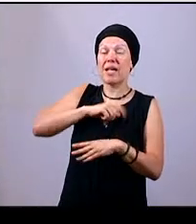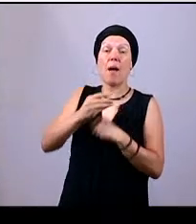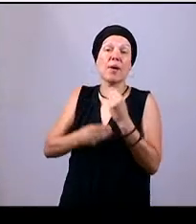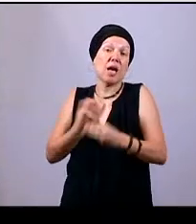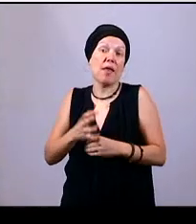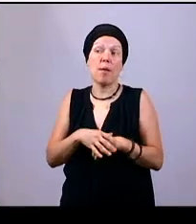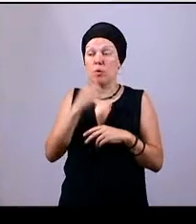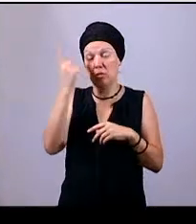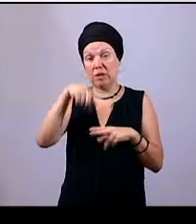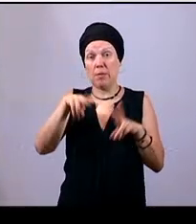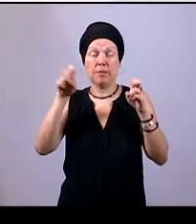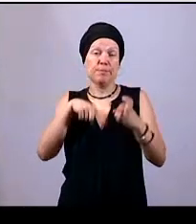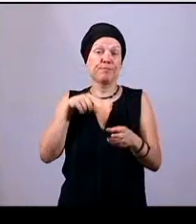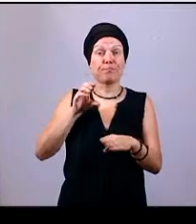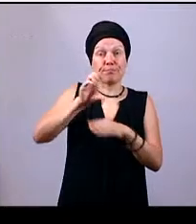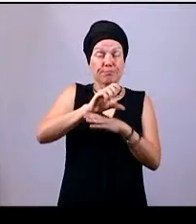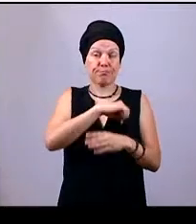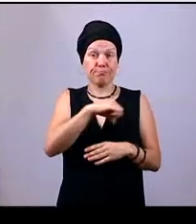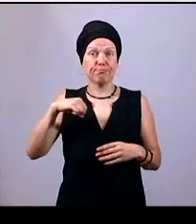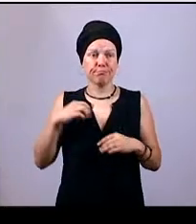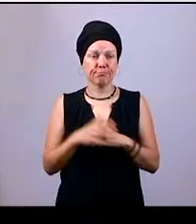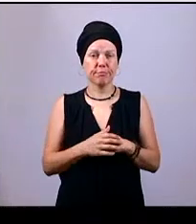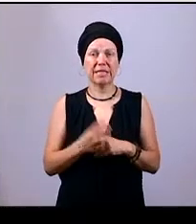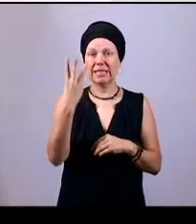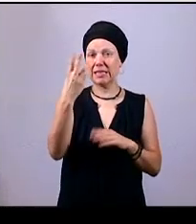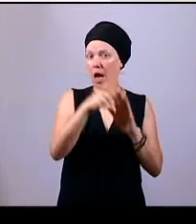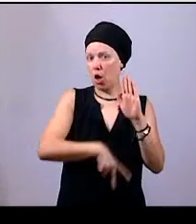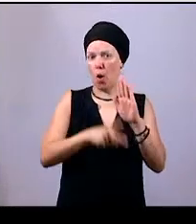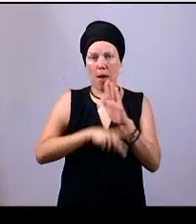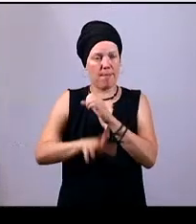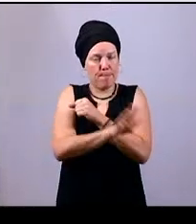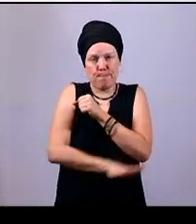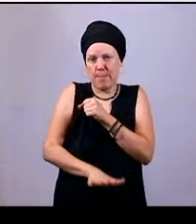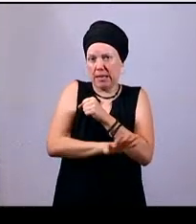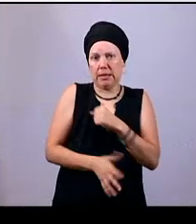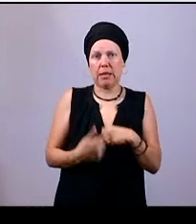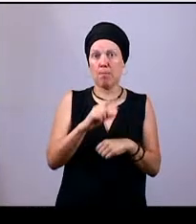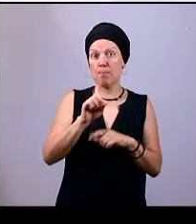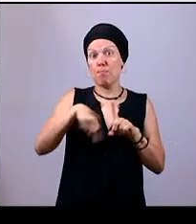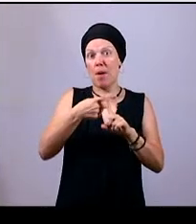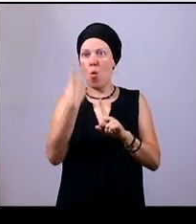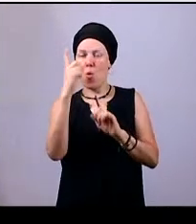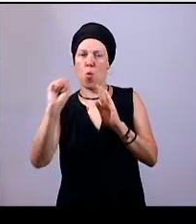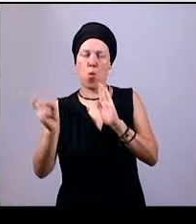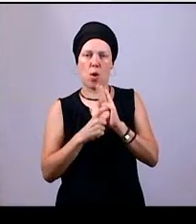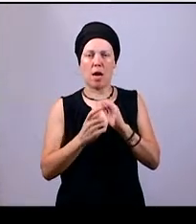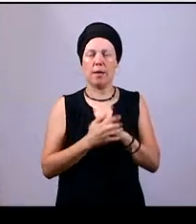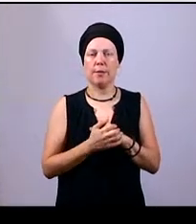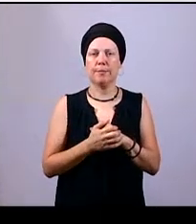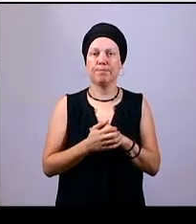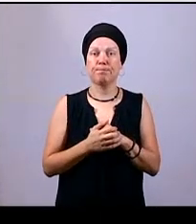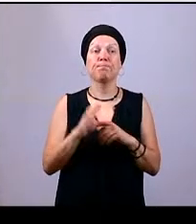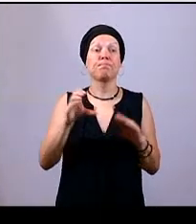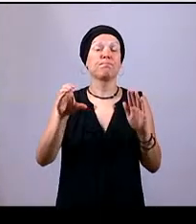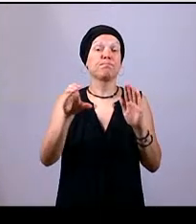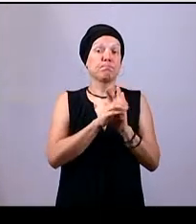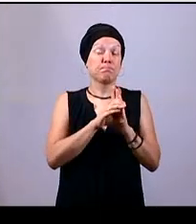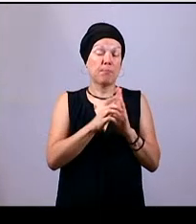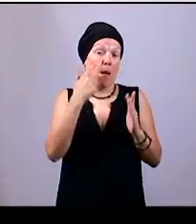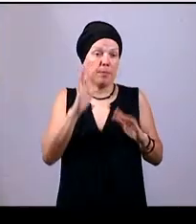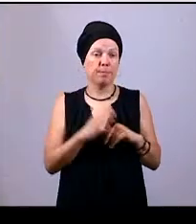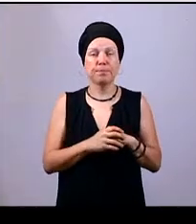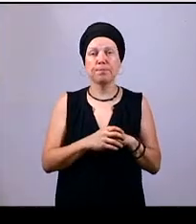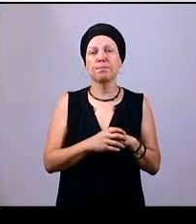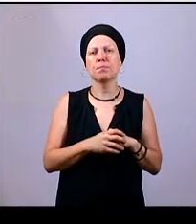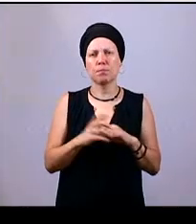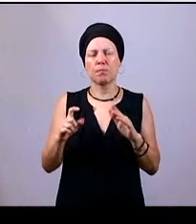en materia de financiación autonómica hay 3 normas esenciales a las que se suma una ley. Primero, las disposiciones constitucionales. Segundo,